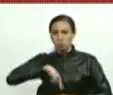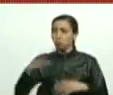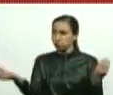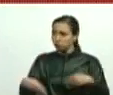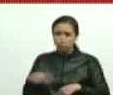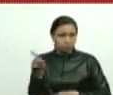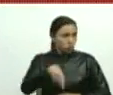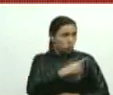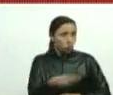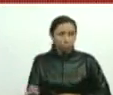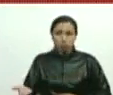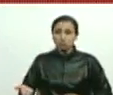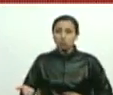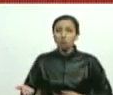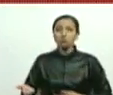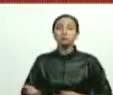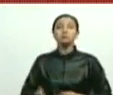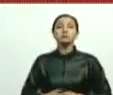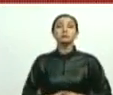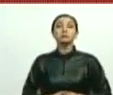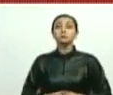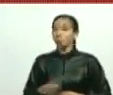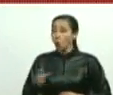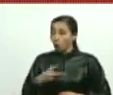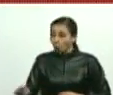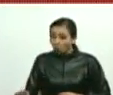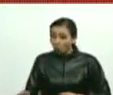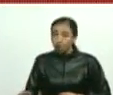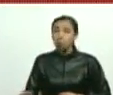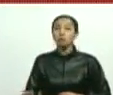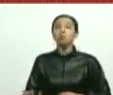verdad? ¿No? ¿No estamos de acuerdo?